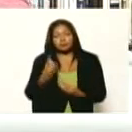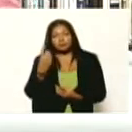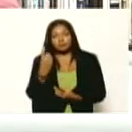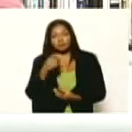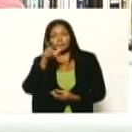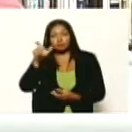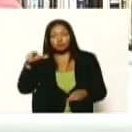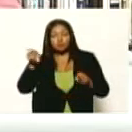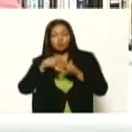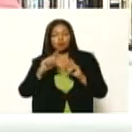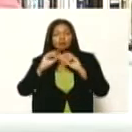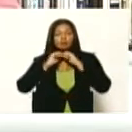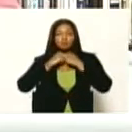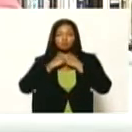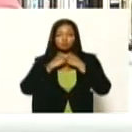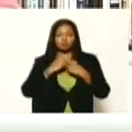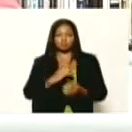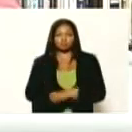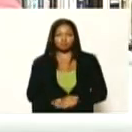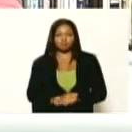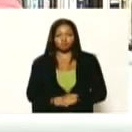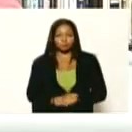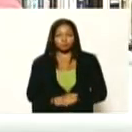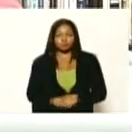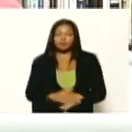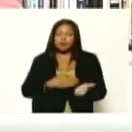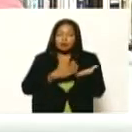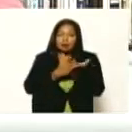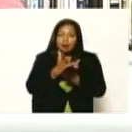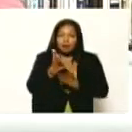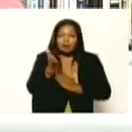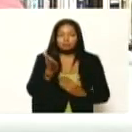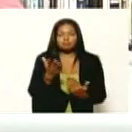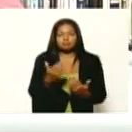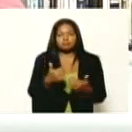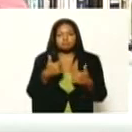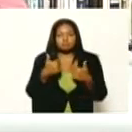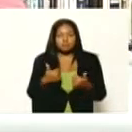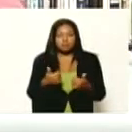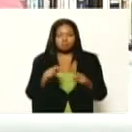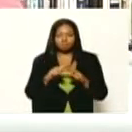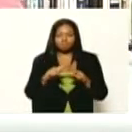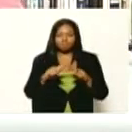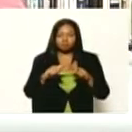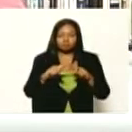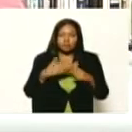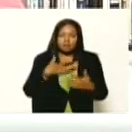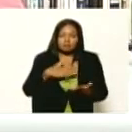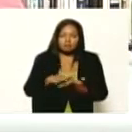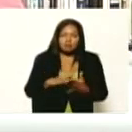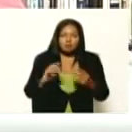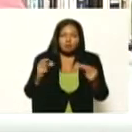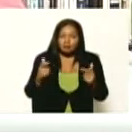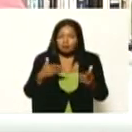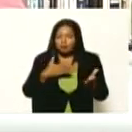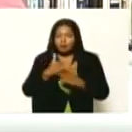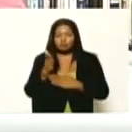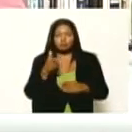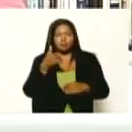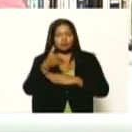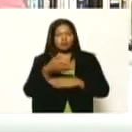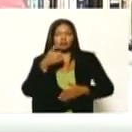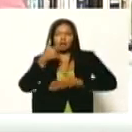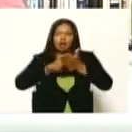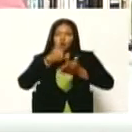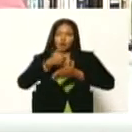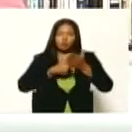como Aristóbulo? Leal. Leal, desprendido, listo para estar en la